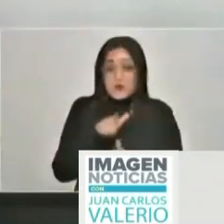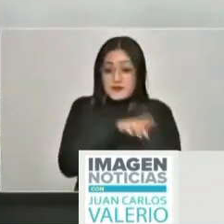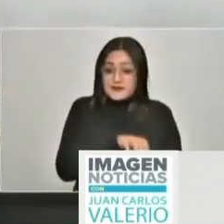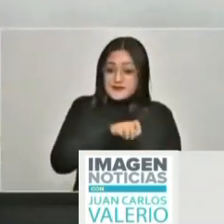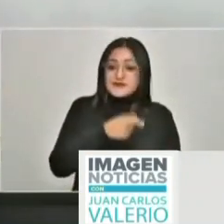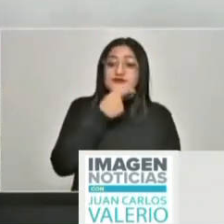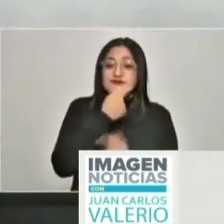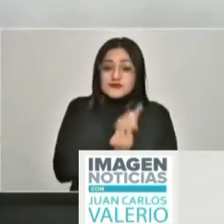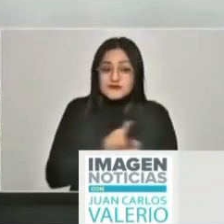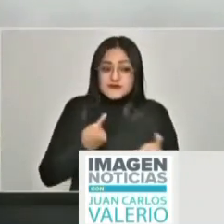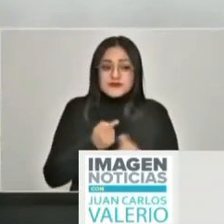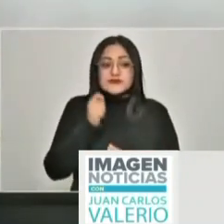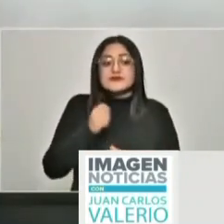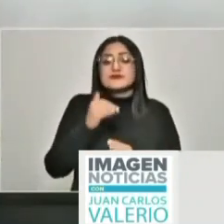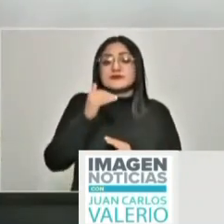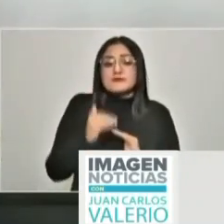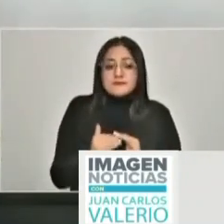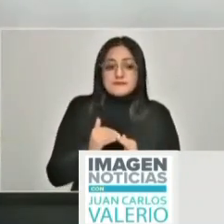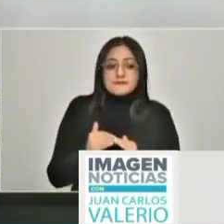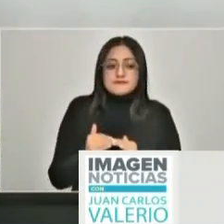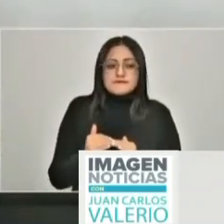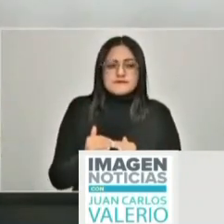edad la